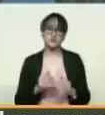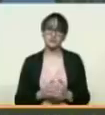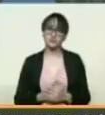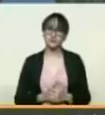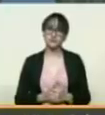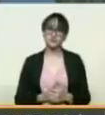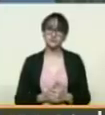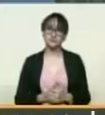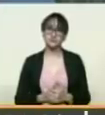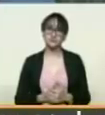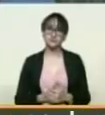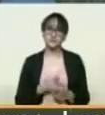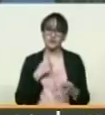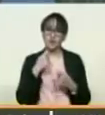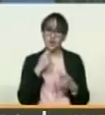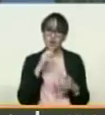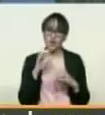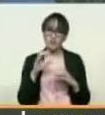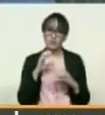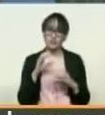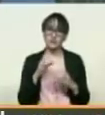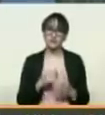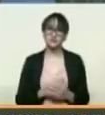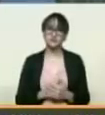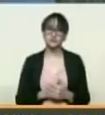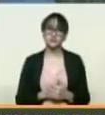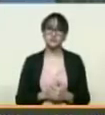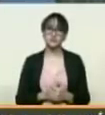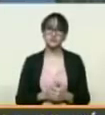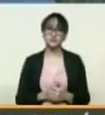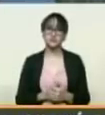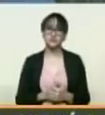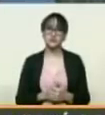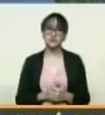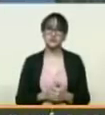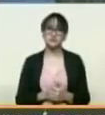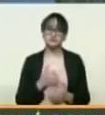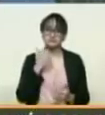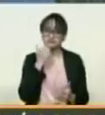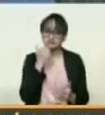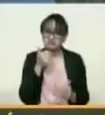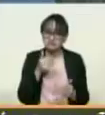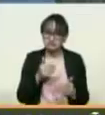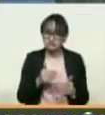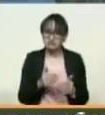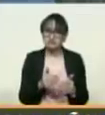sobre todo los medios de comunicación, tengan una aproximación,